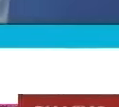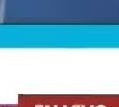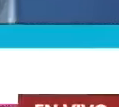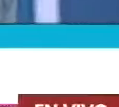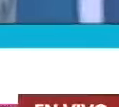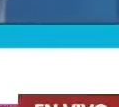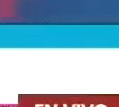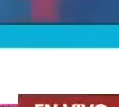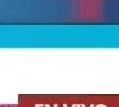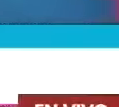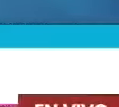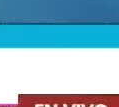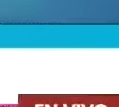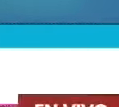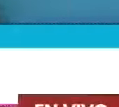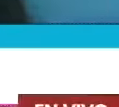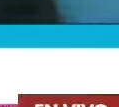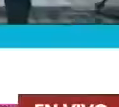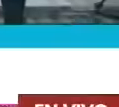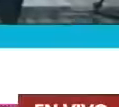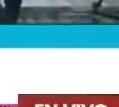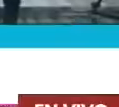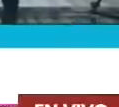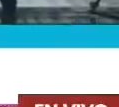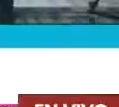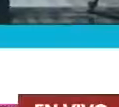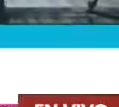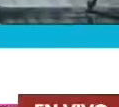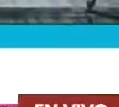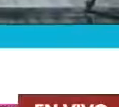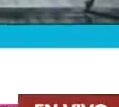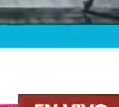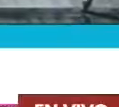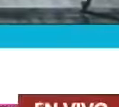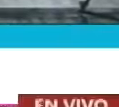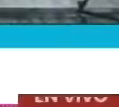Cumaná, te vi anoche. Va.